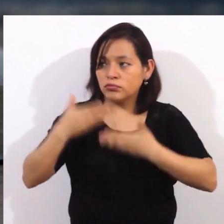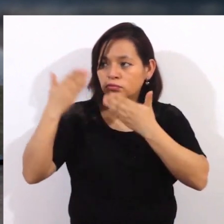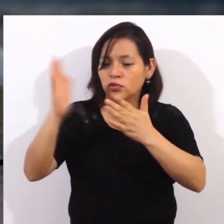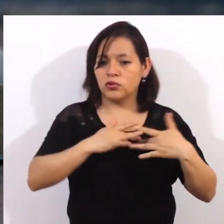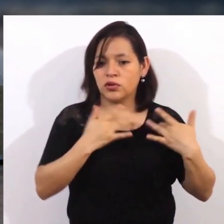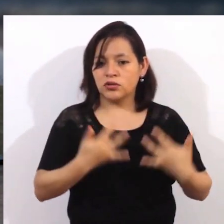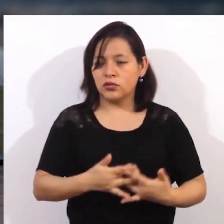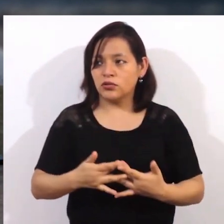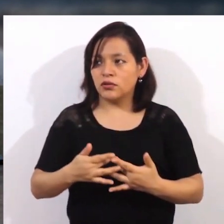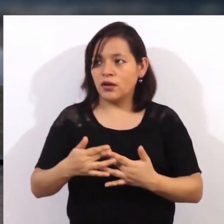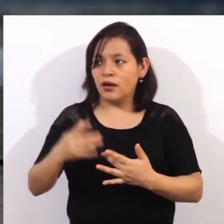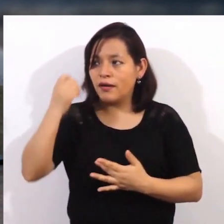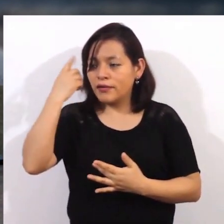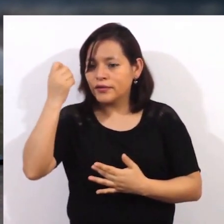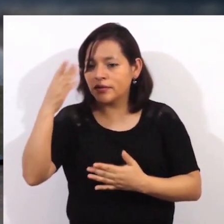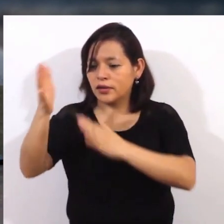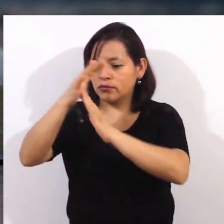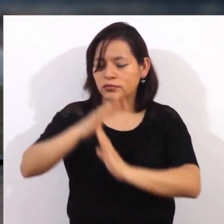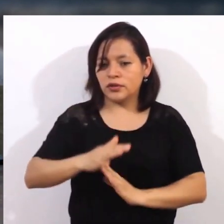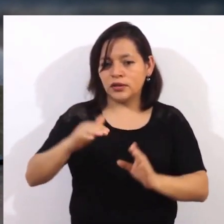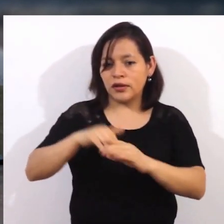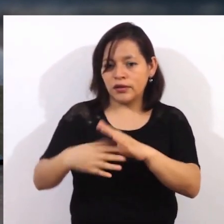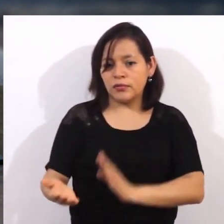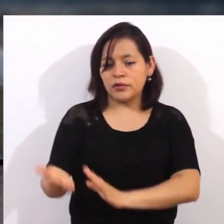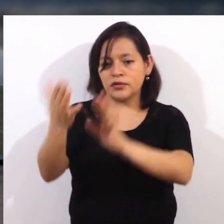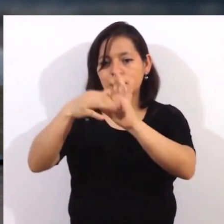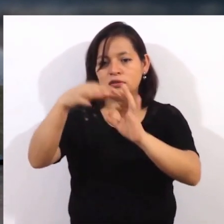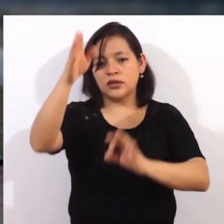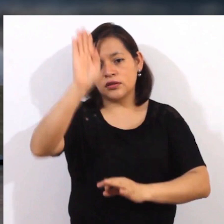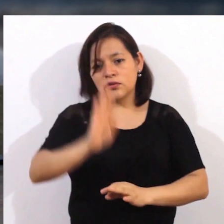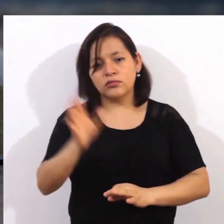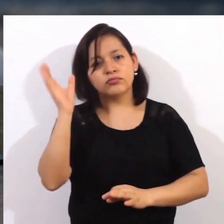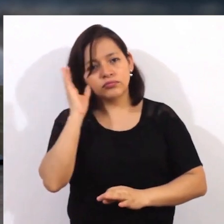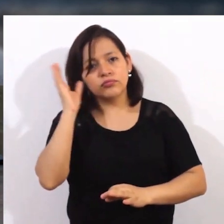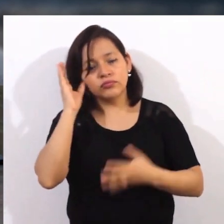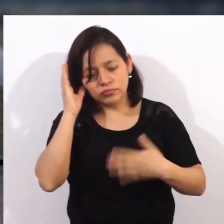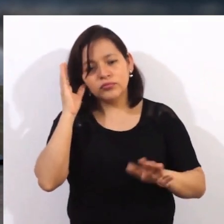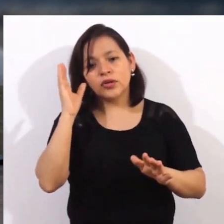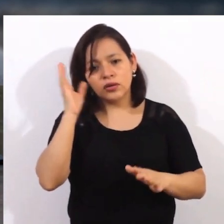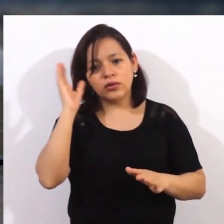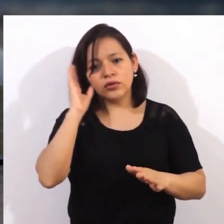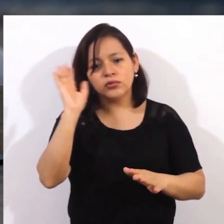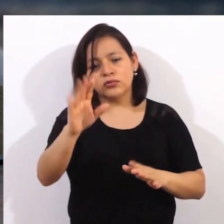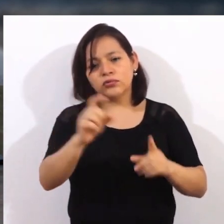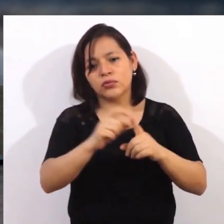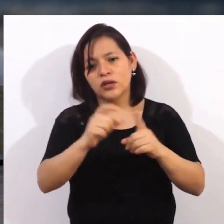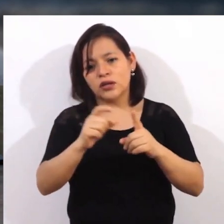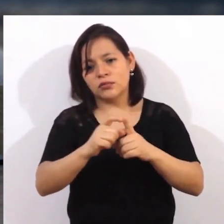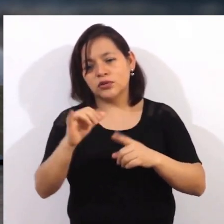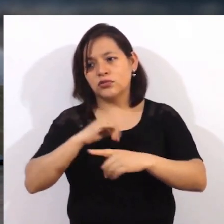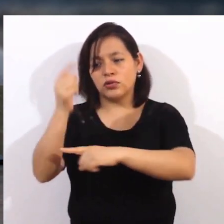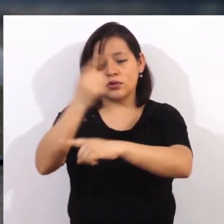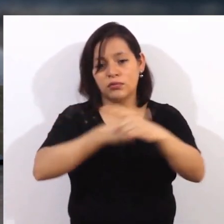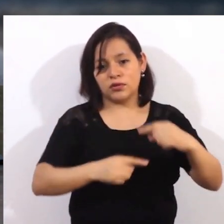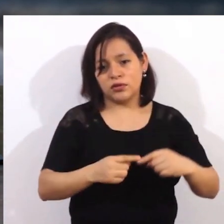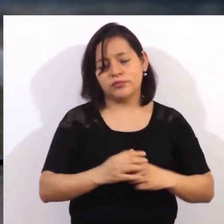y a humillarte en la presencia de tu Dios, fueron oídas tus palabras y a causa de tus palabras yo he